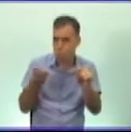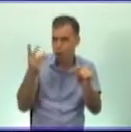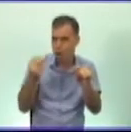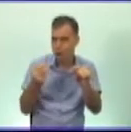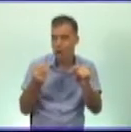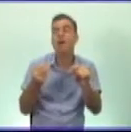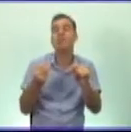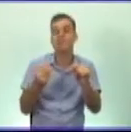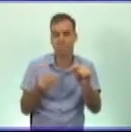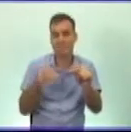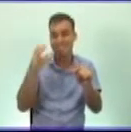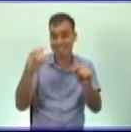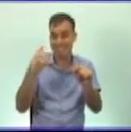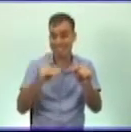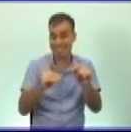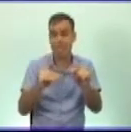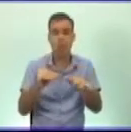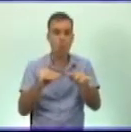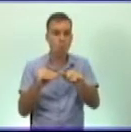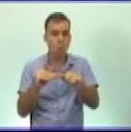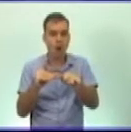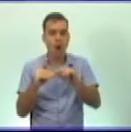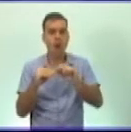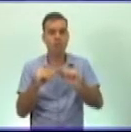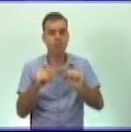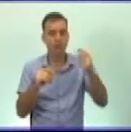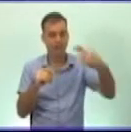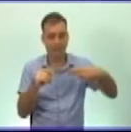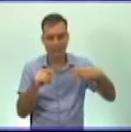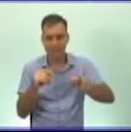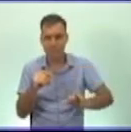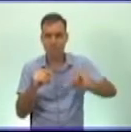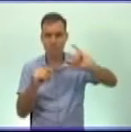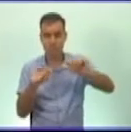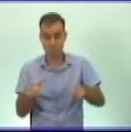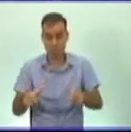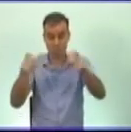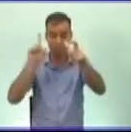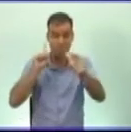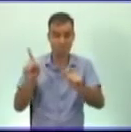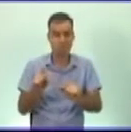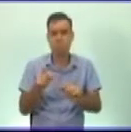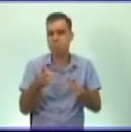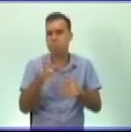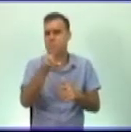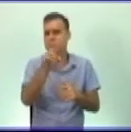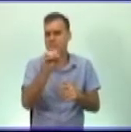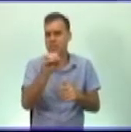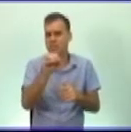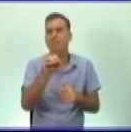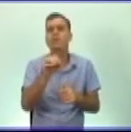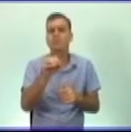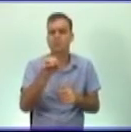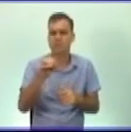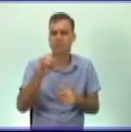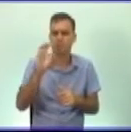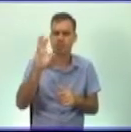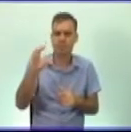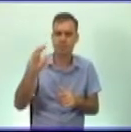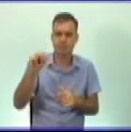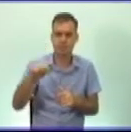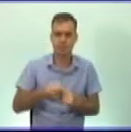CD va a ser igual a la altura del cilindro, aproximadamente igual a 20 centímetros. Le doy un tiempo para que puedan copiar.